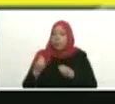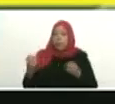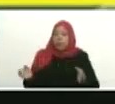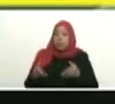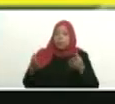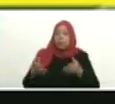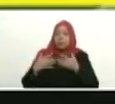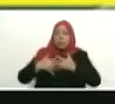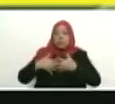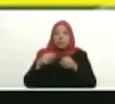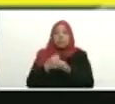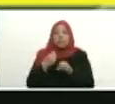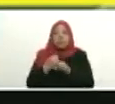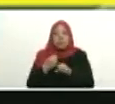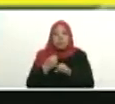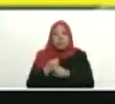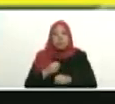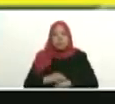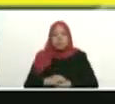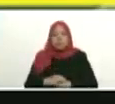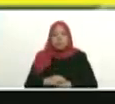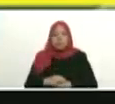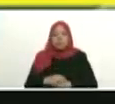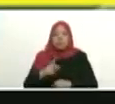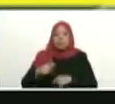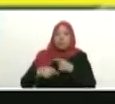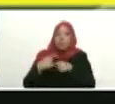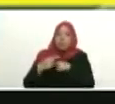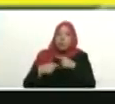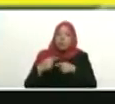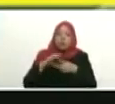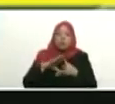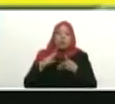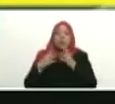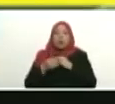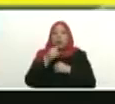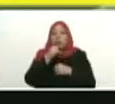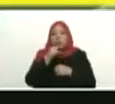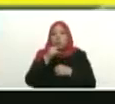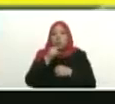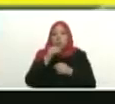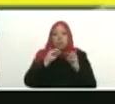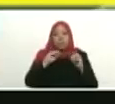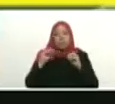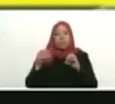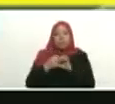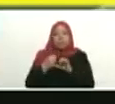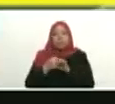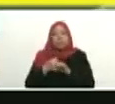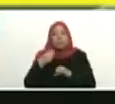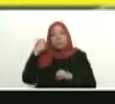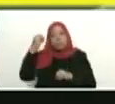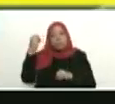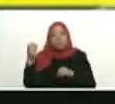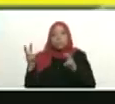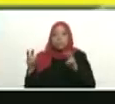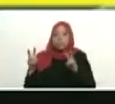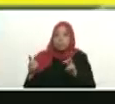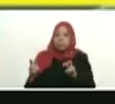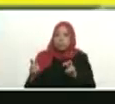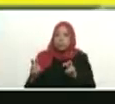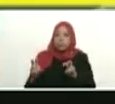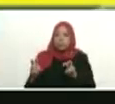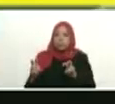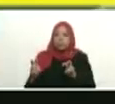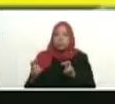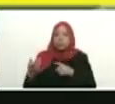impulsar emprendimiento y paso a paso se comenzó a convertir eso en un tejido nuevo